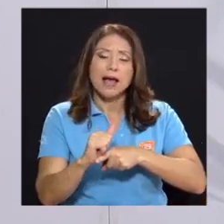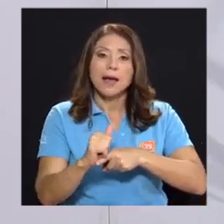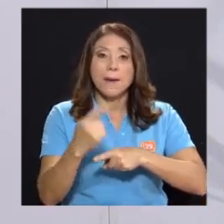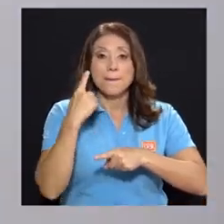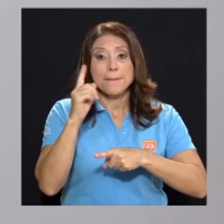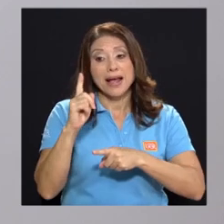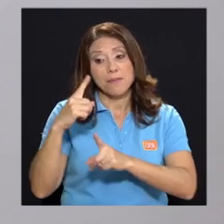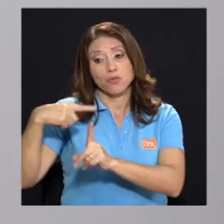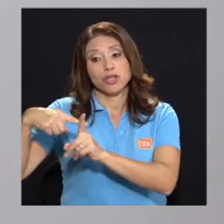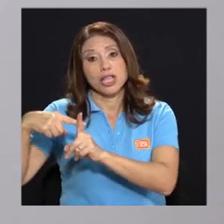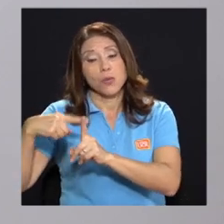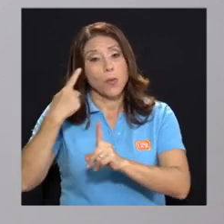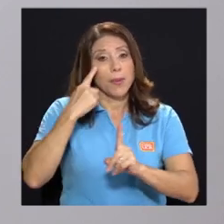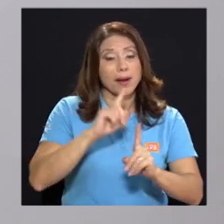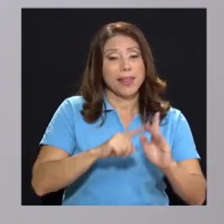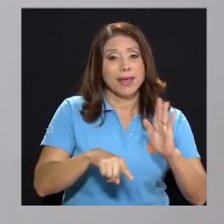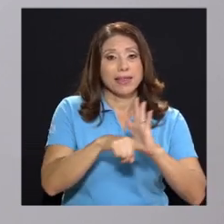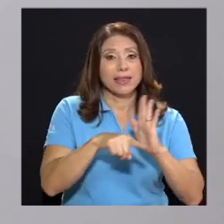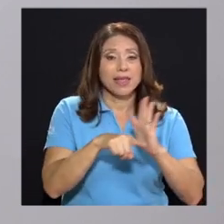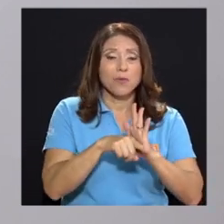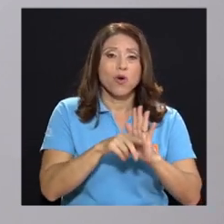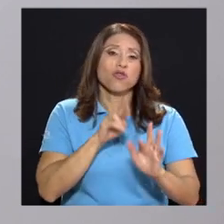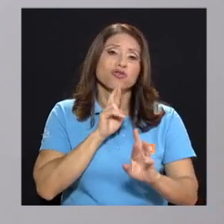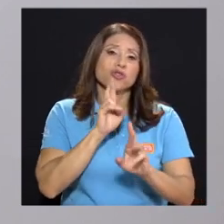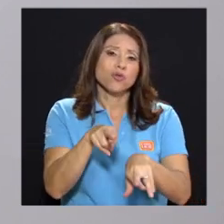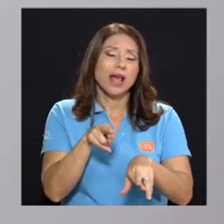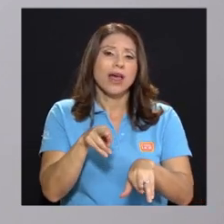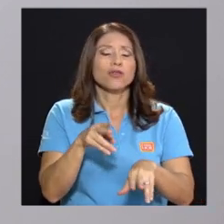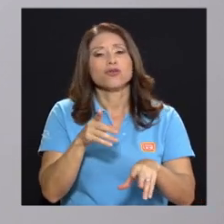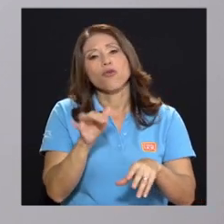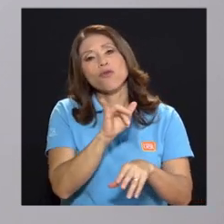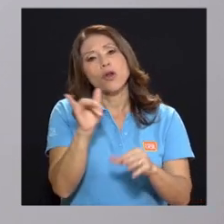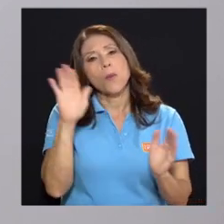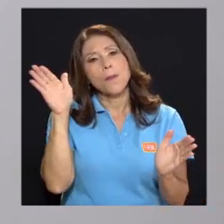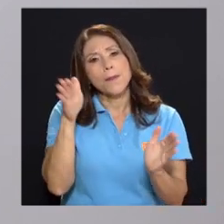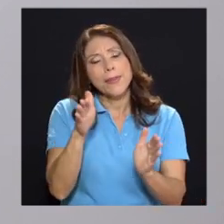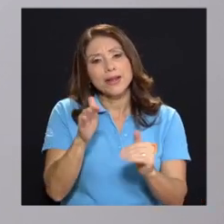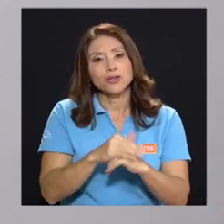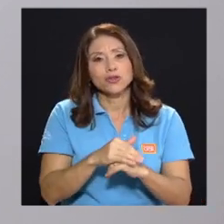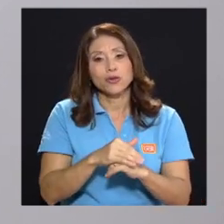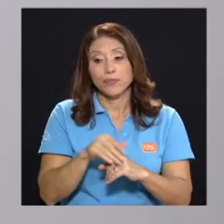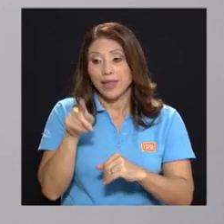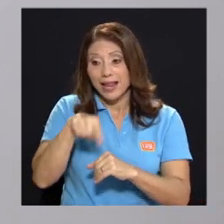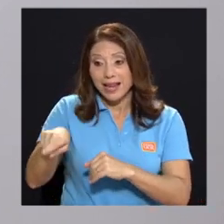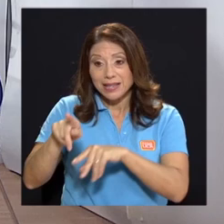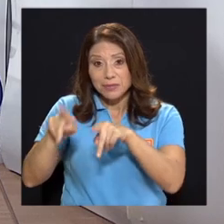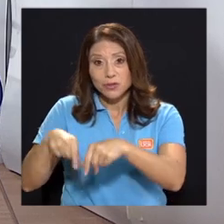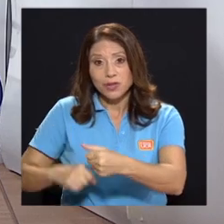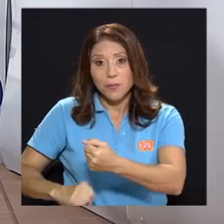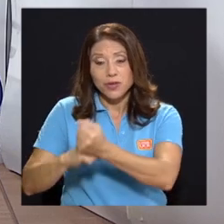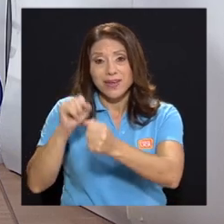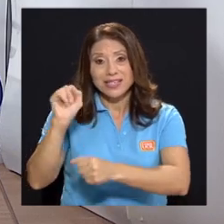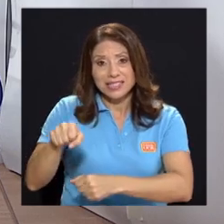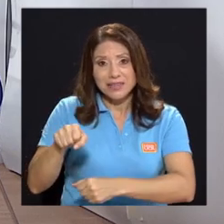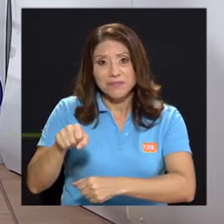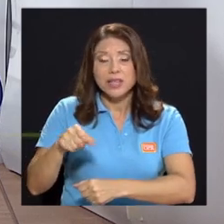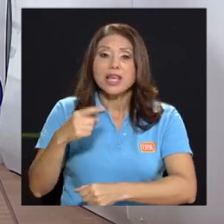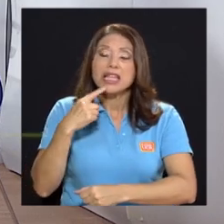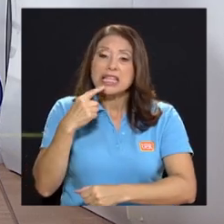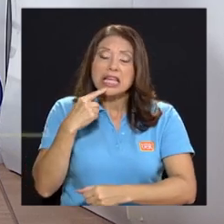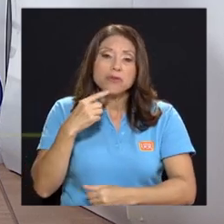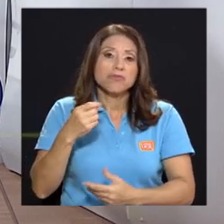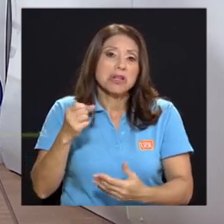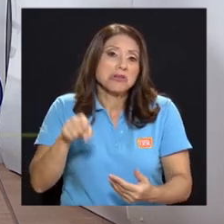o negativo mucho este mucho menos en el caso del sí digamos básicamente a posiciones y per pero en un tratado más